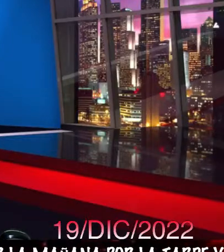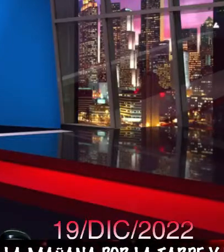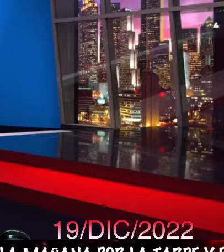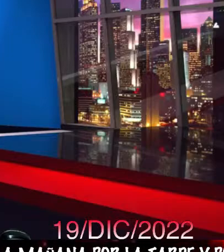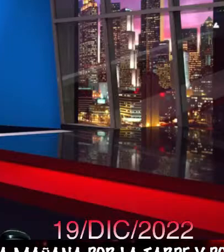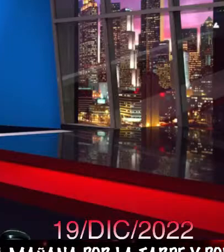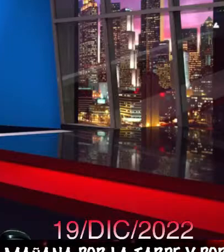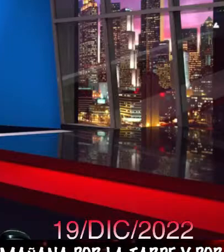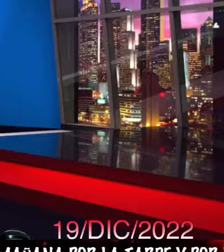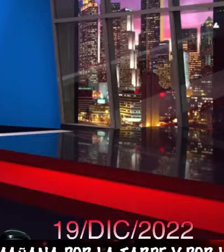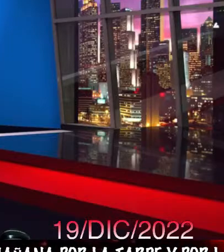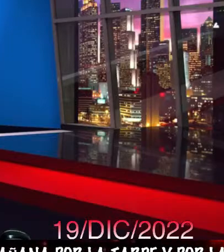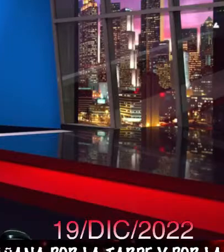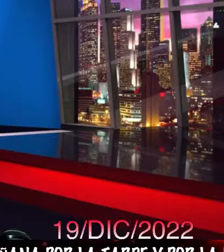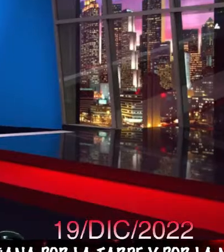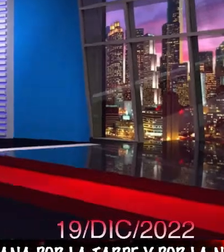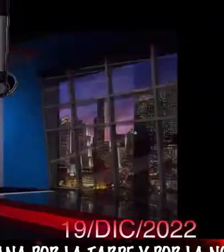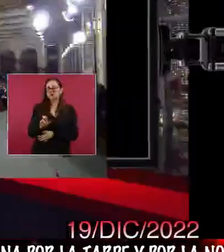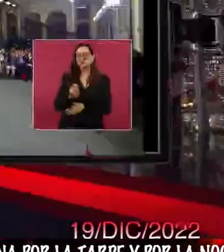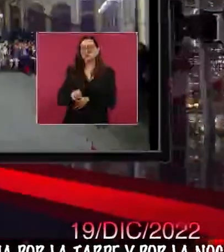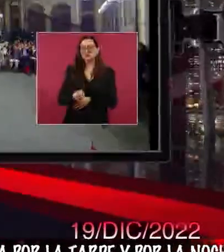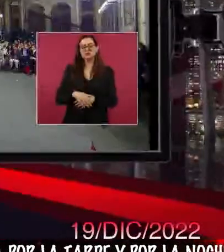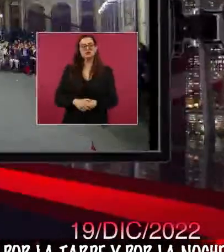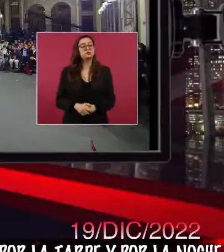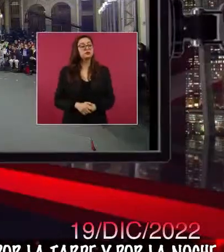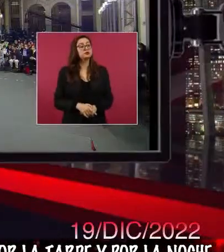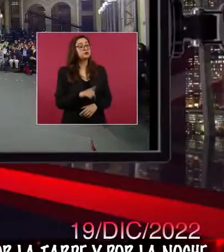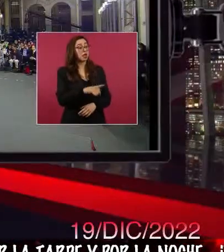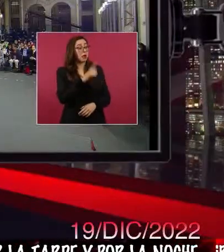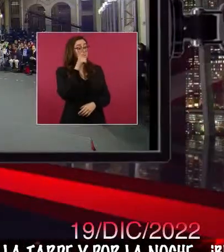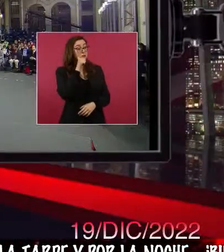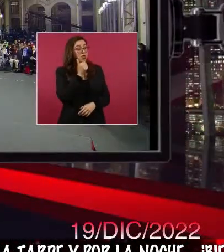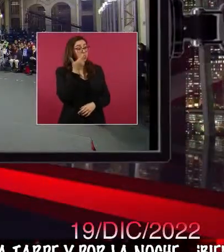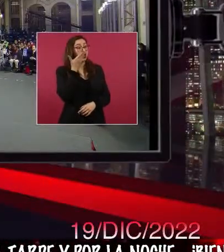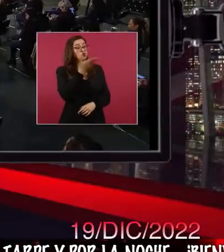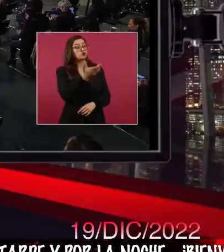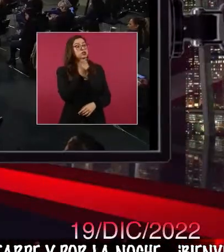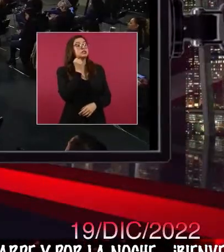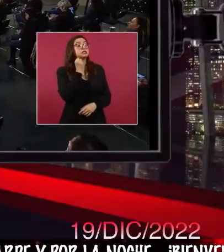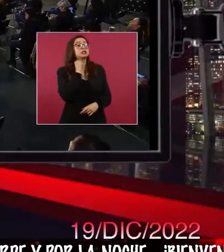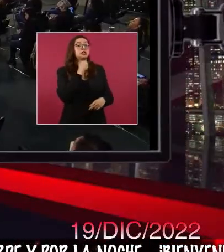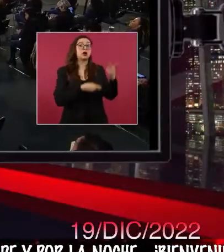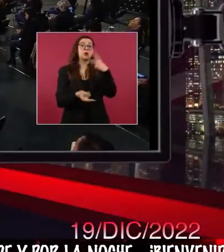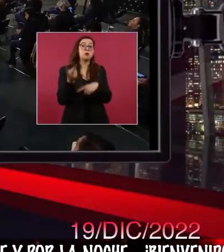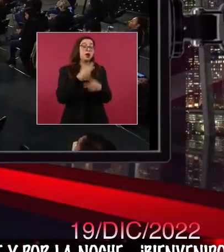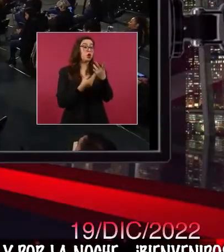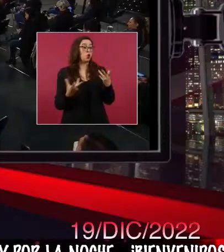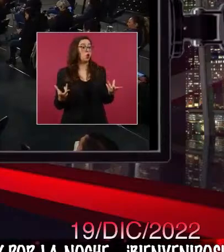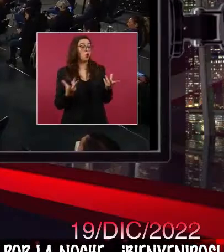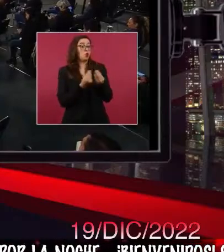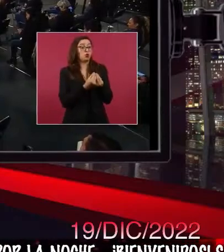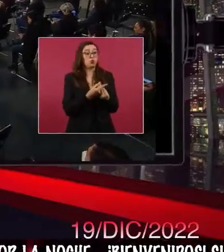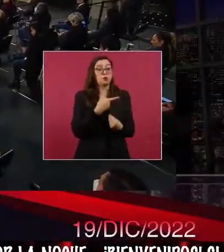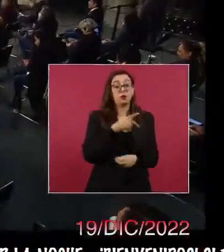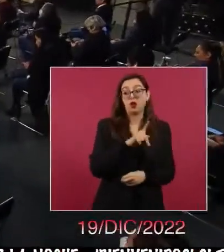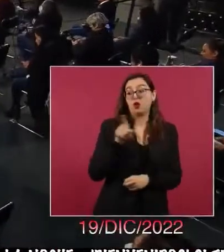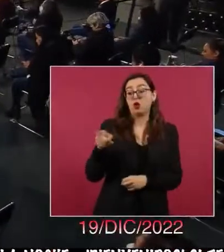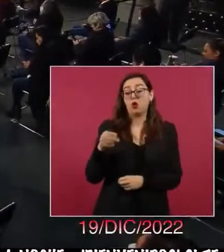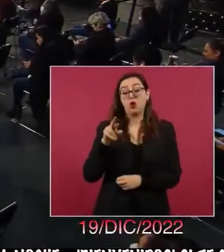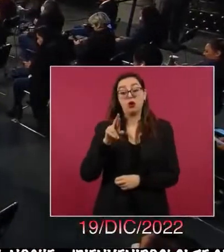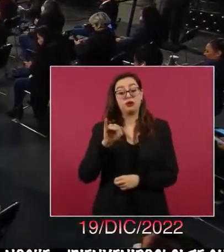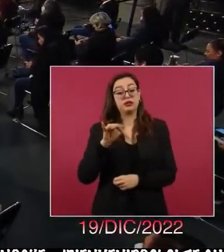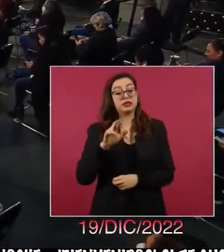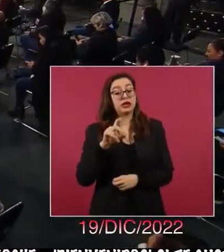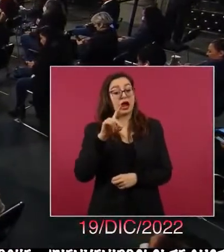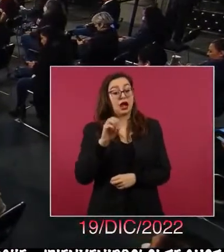Escuchemos. Mañana entiendo se reúne con los senadores y se dijo que Ricardo Monreal no está invitado después del voto en contra.